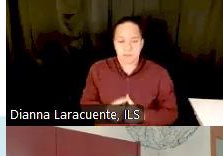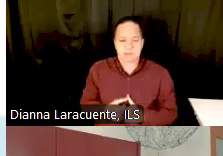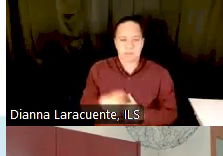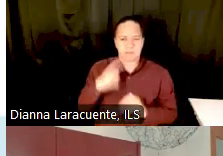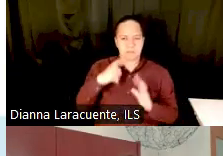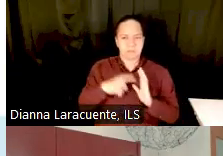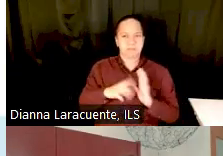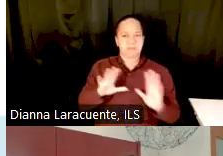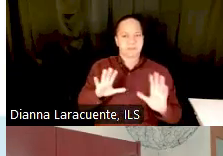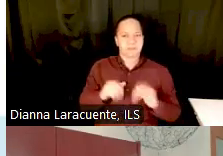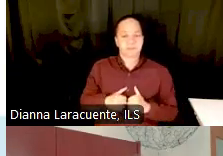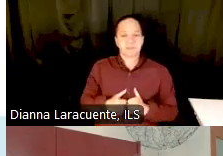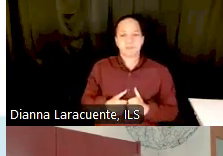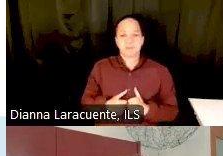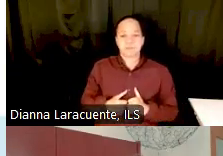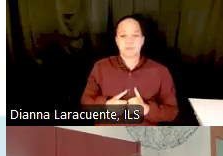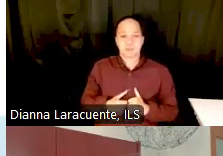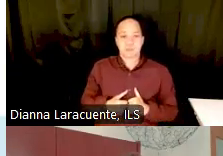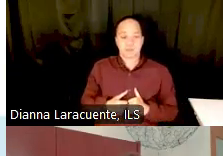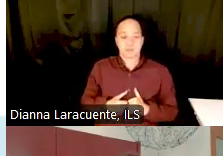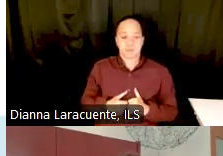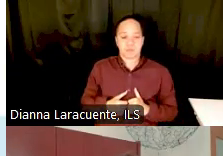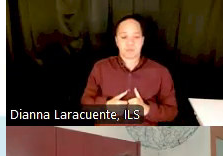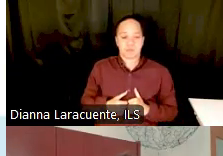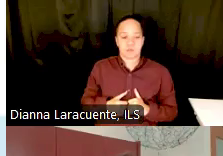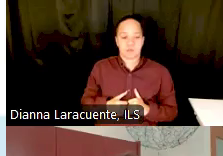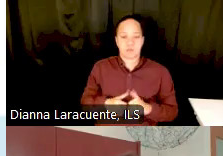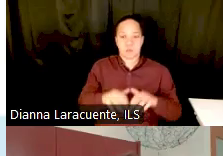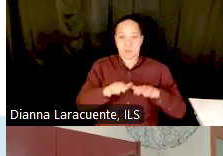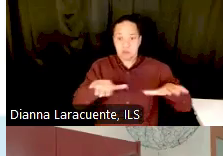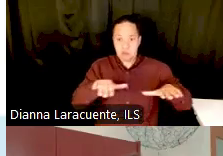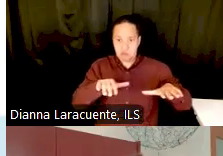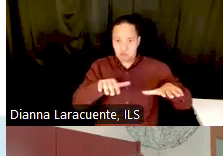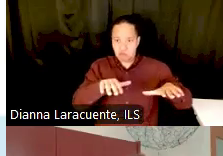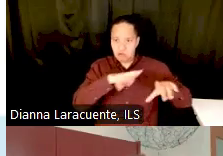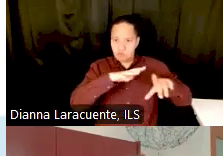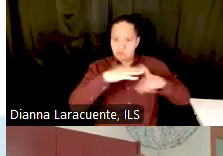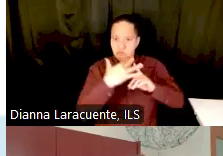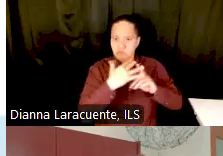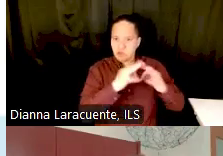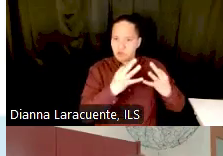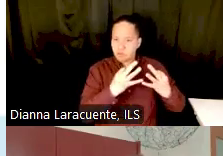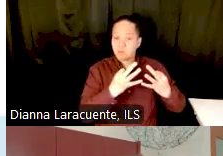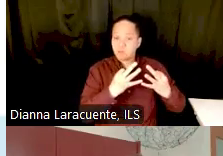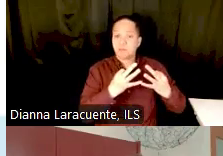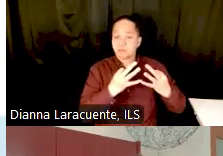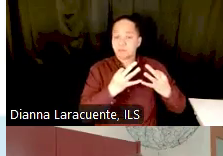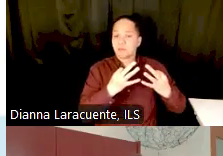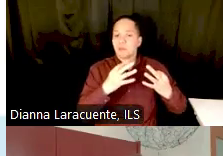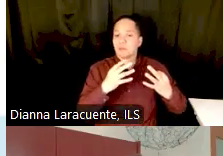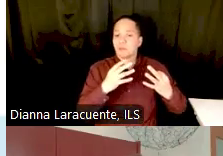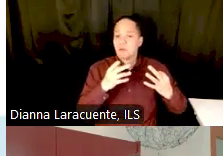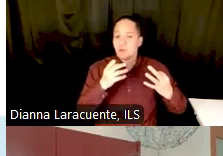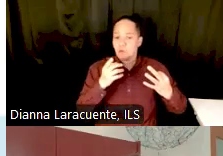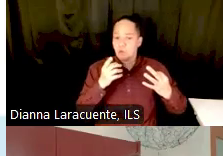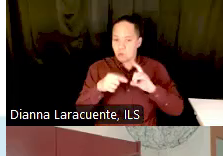cuenta que nuestros niños existen en el contexto de las familias Y así que cuando vamos a hablar de la